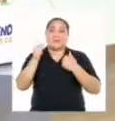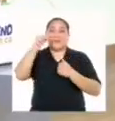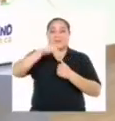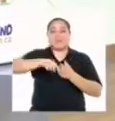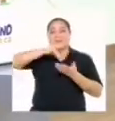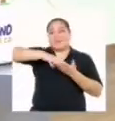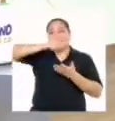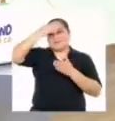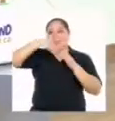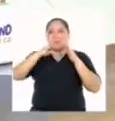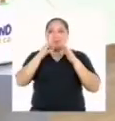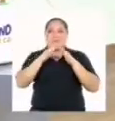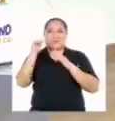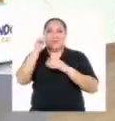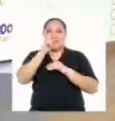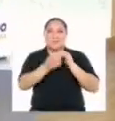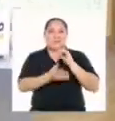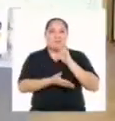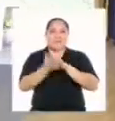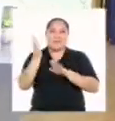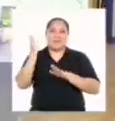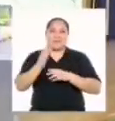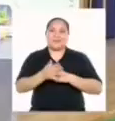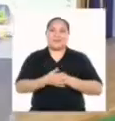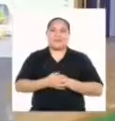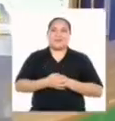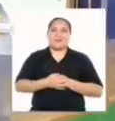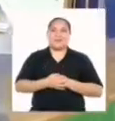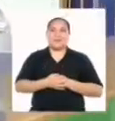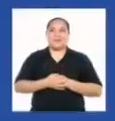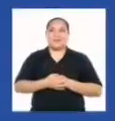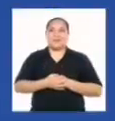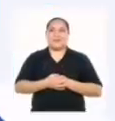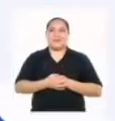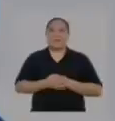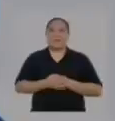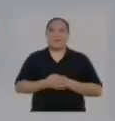con Aprende en Casa. ¡No se muevan!